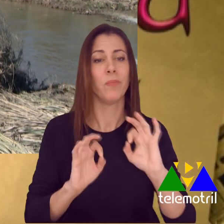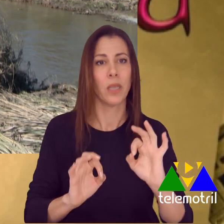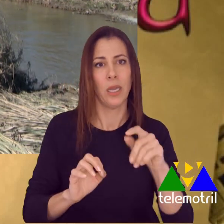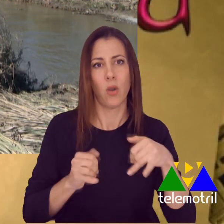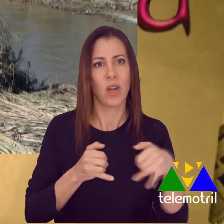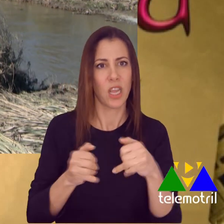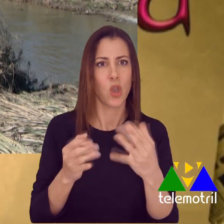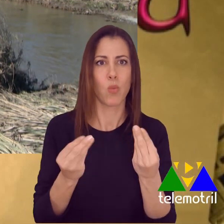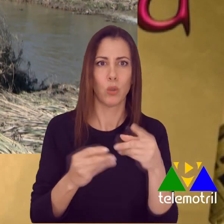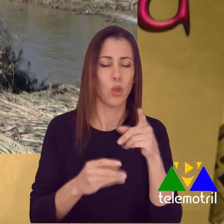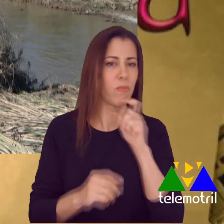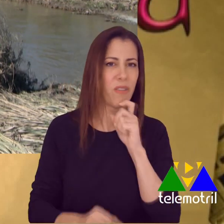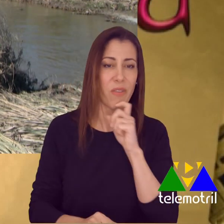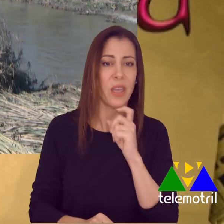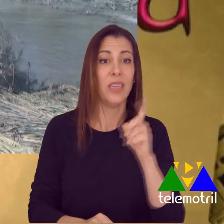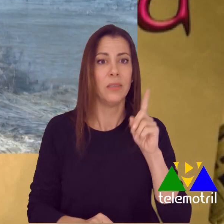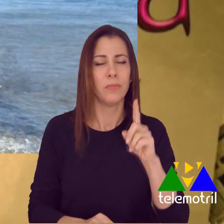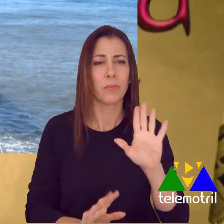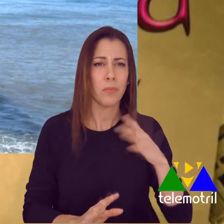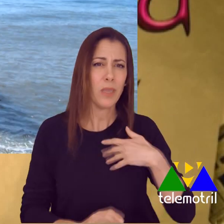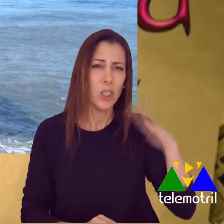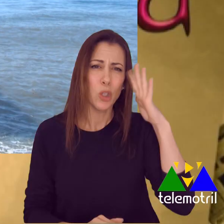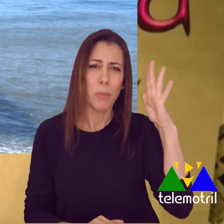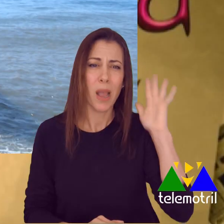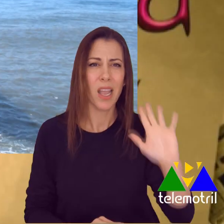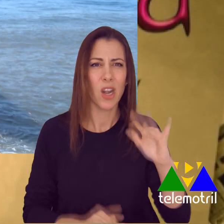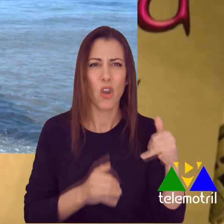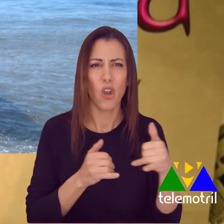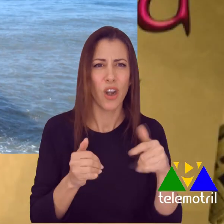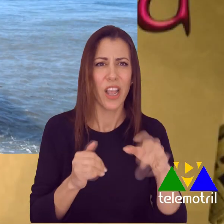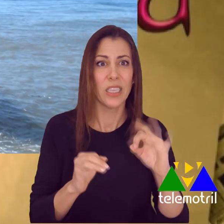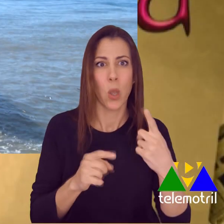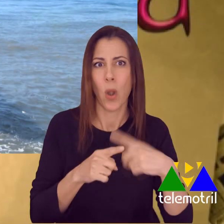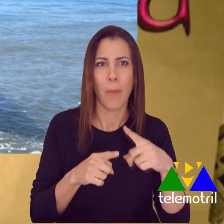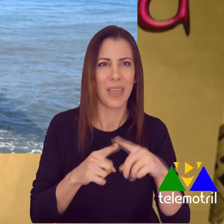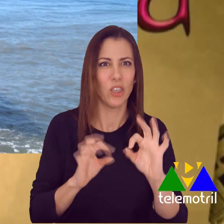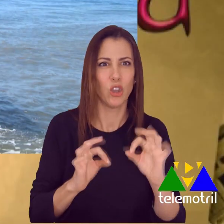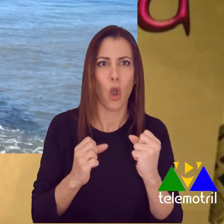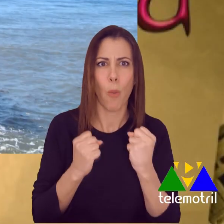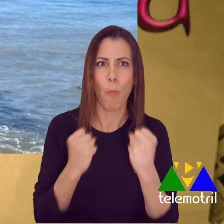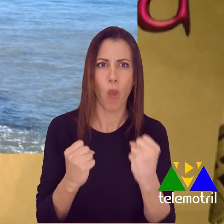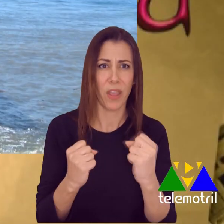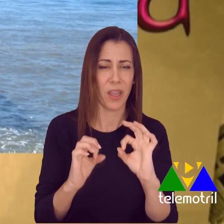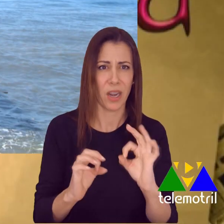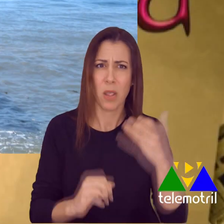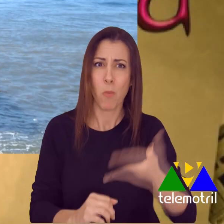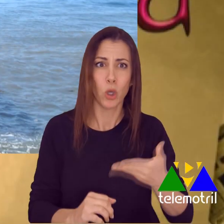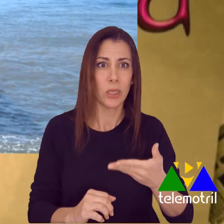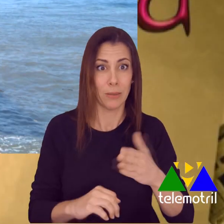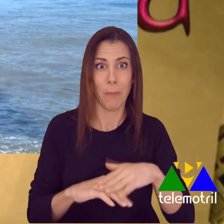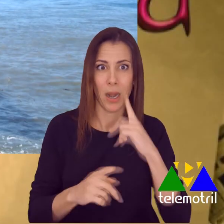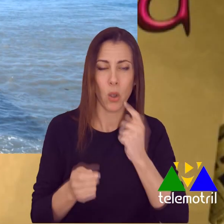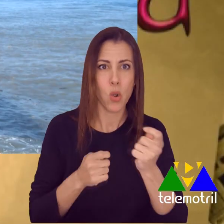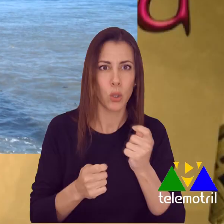río con mucha complicación. También es un río... Me imagino que, claro, el río como tal es un elemento de poder claro, importante de controlar.